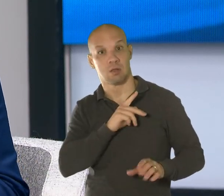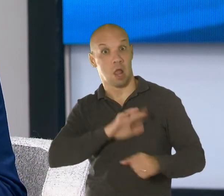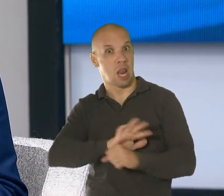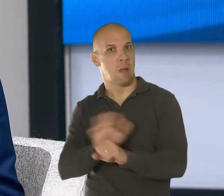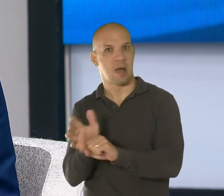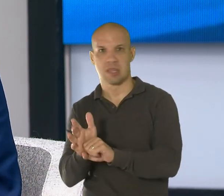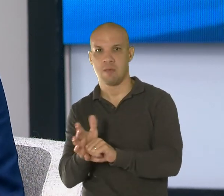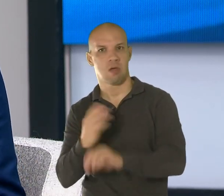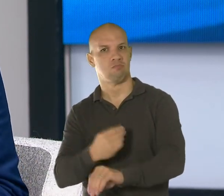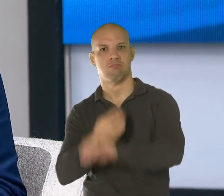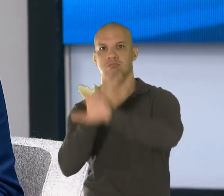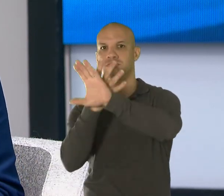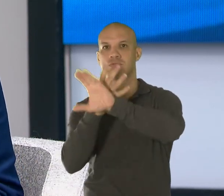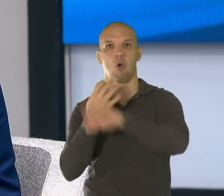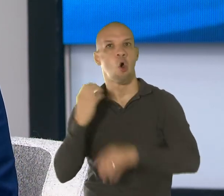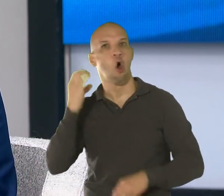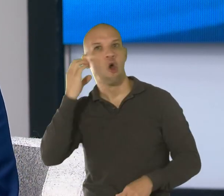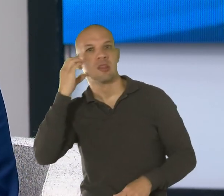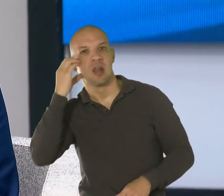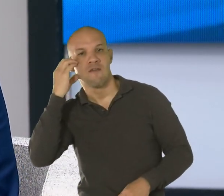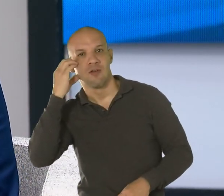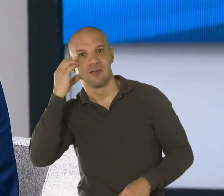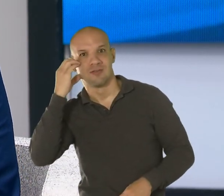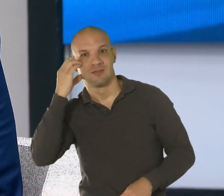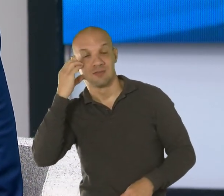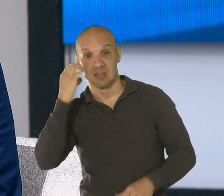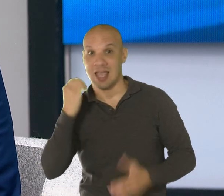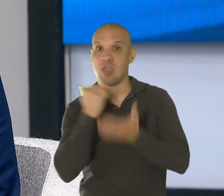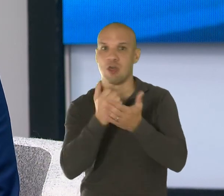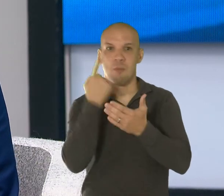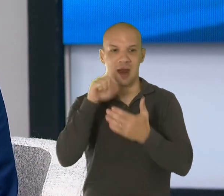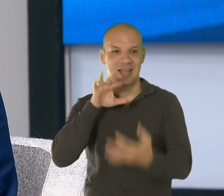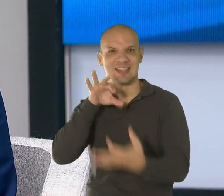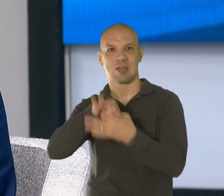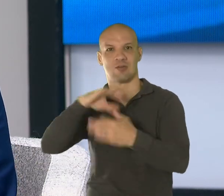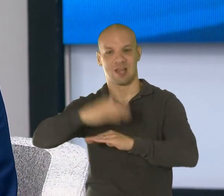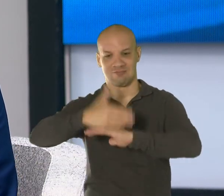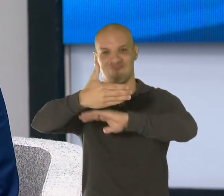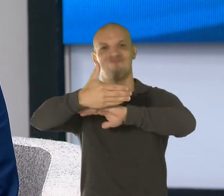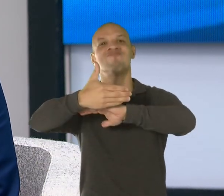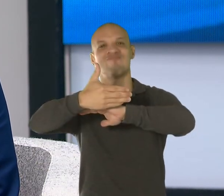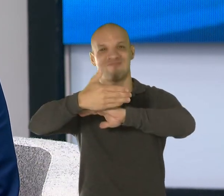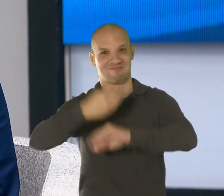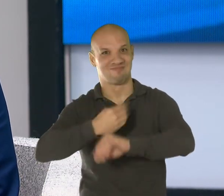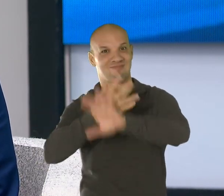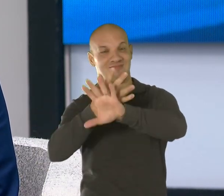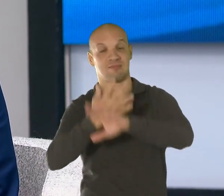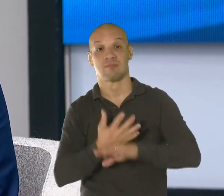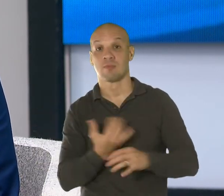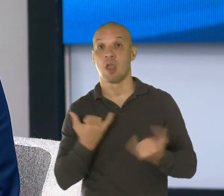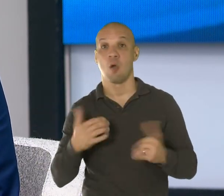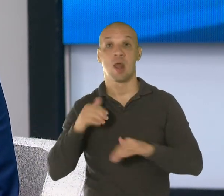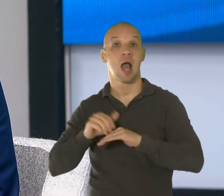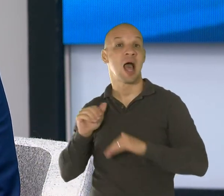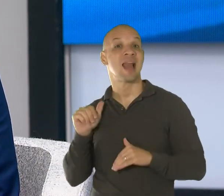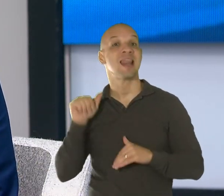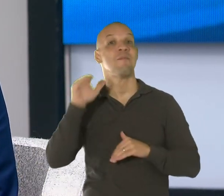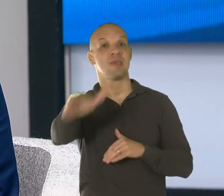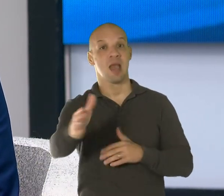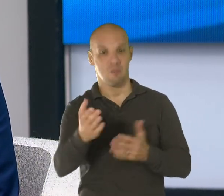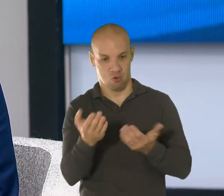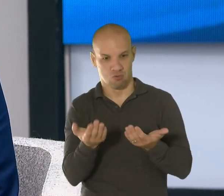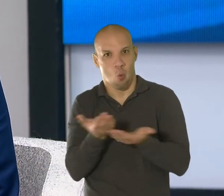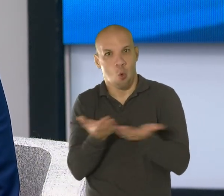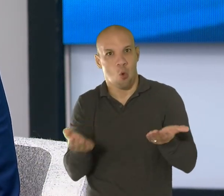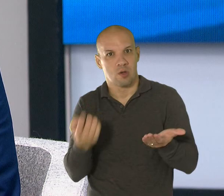guiábamos y ayudábamos por llamada telefónica a nuestros cuidadores para que se conectaran. Y ahora también entonces le enviamos contenido para que ellos puedan